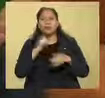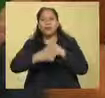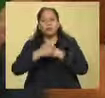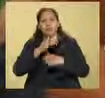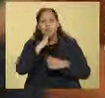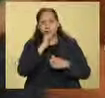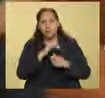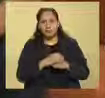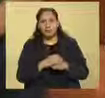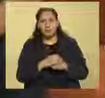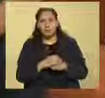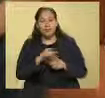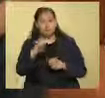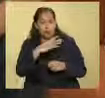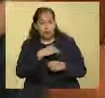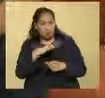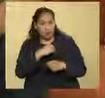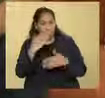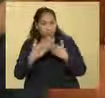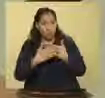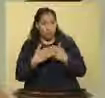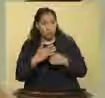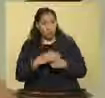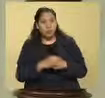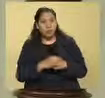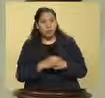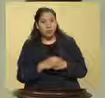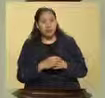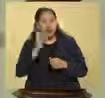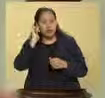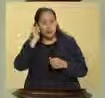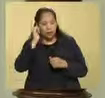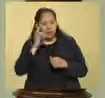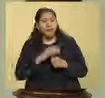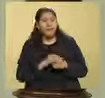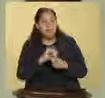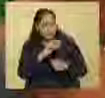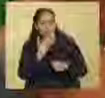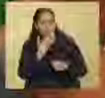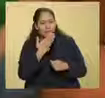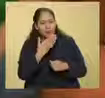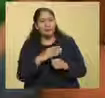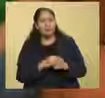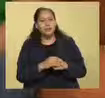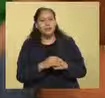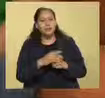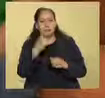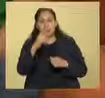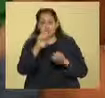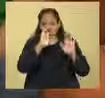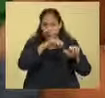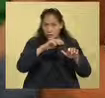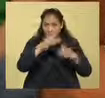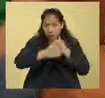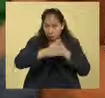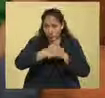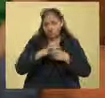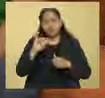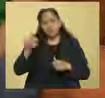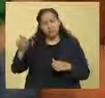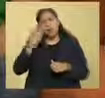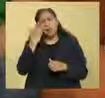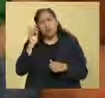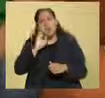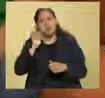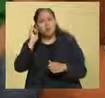si vas a tener hijos probablemente fuera pero está bien está bien pero los vas a meter a correr si quieren si hay que ver que